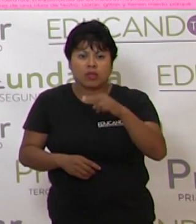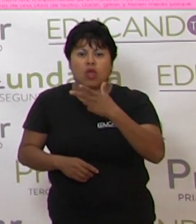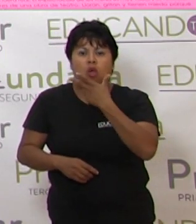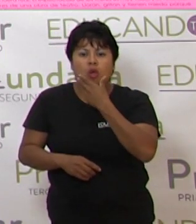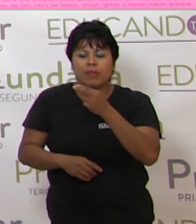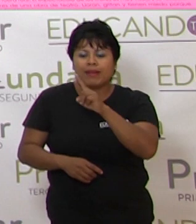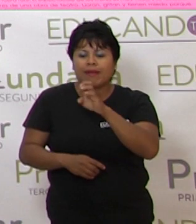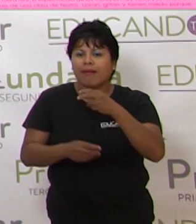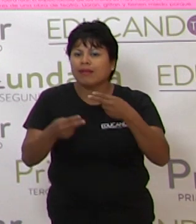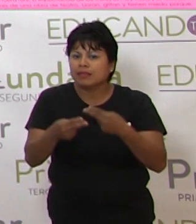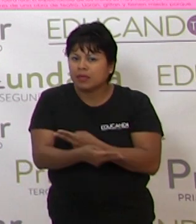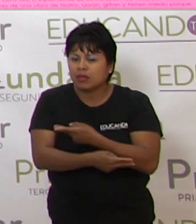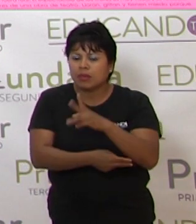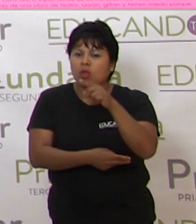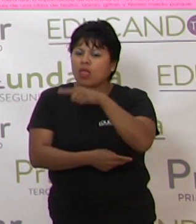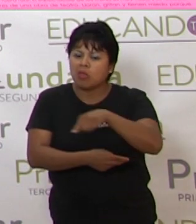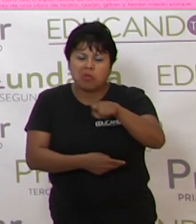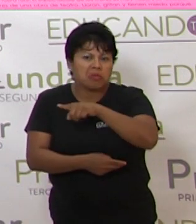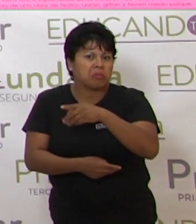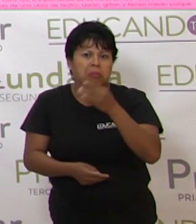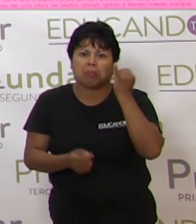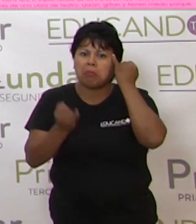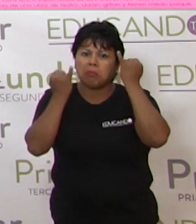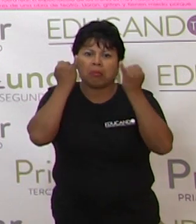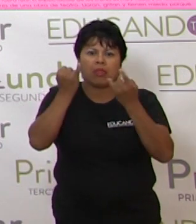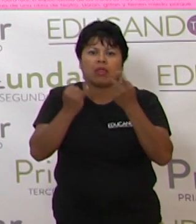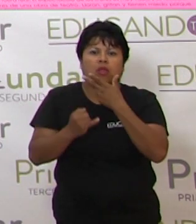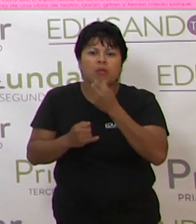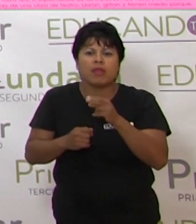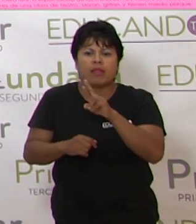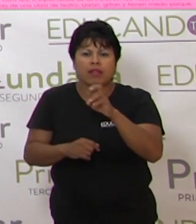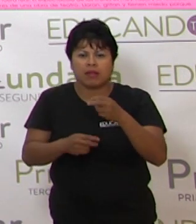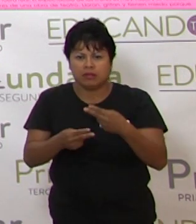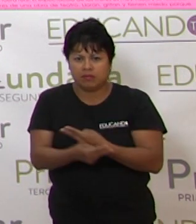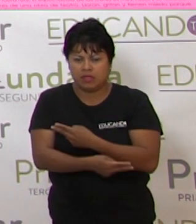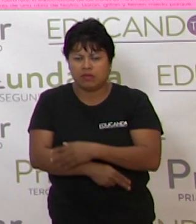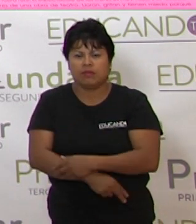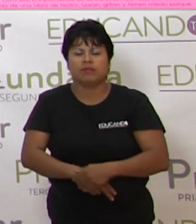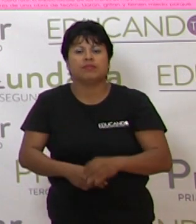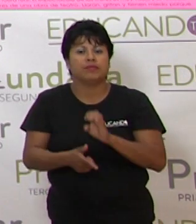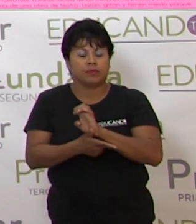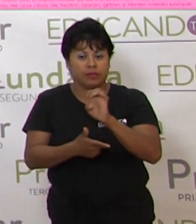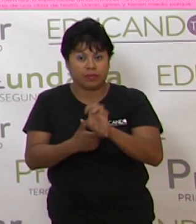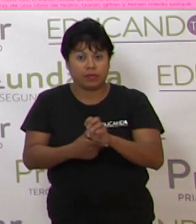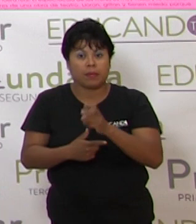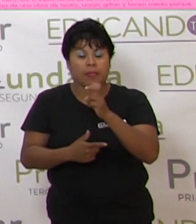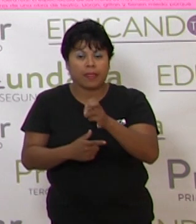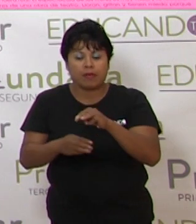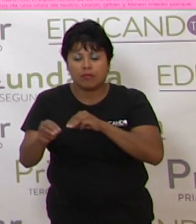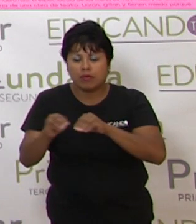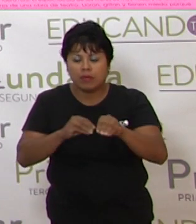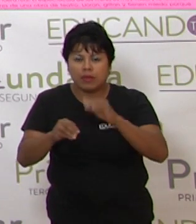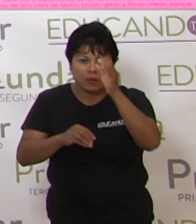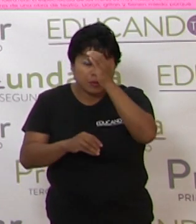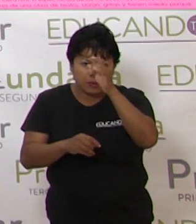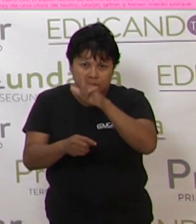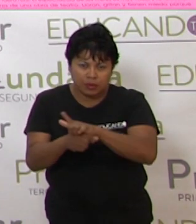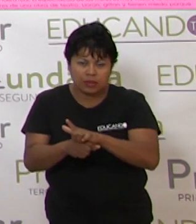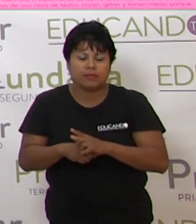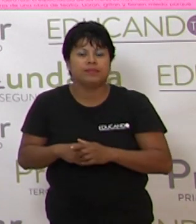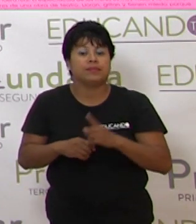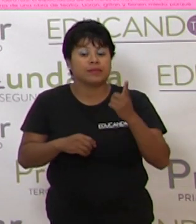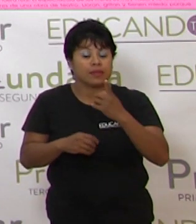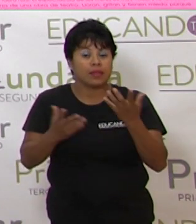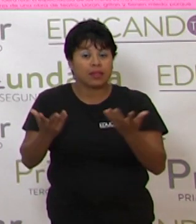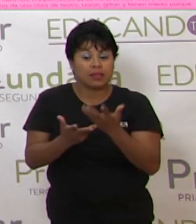Renacimiento, pero ellos no tenían idea de que eran hombres del Renacimiento. Entonces, es un movimiento cultural que